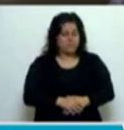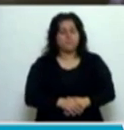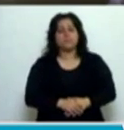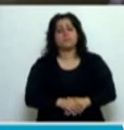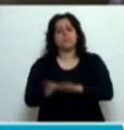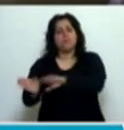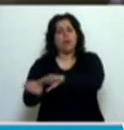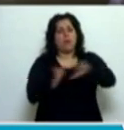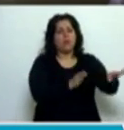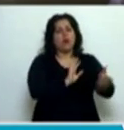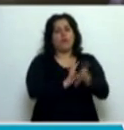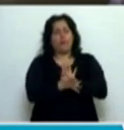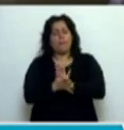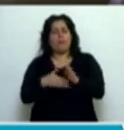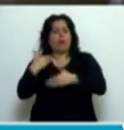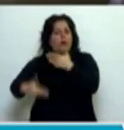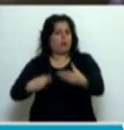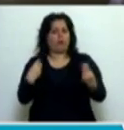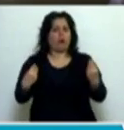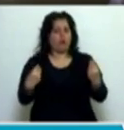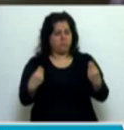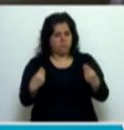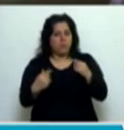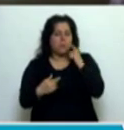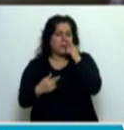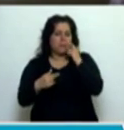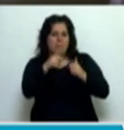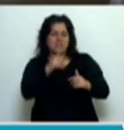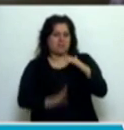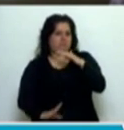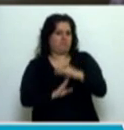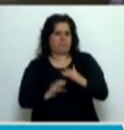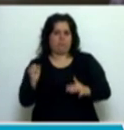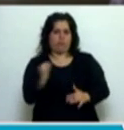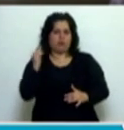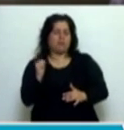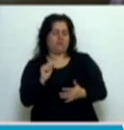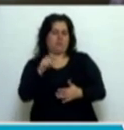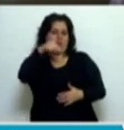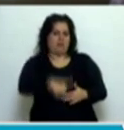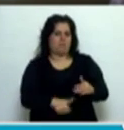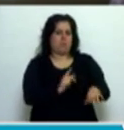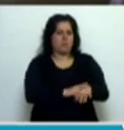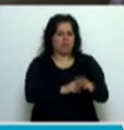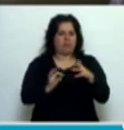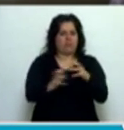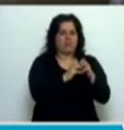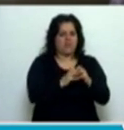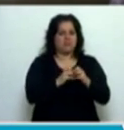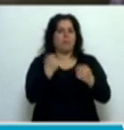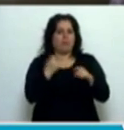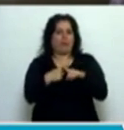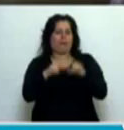Cuanto a la metodología, digo, esto me parece que es central en el debate en esta etapa. Por este